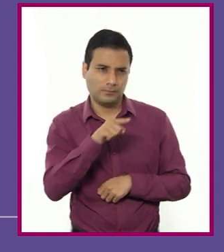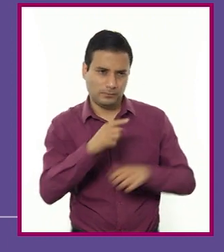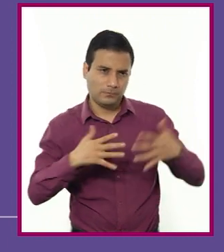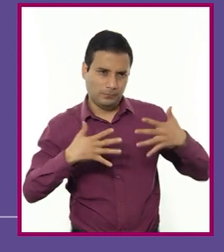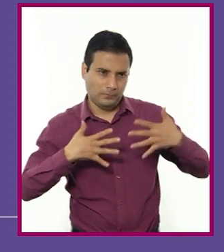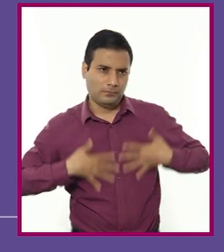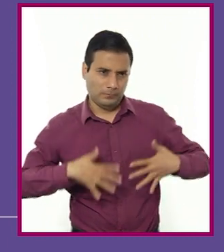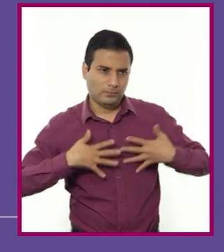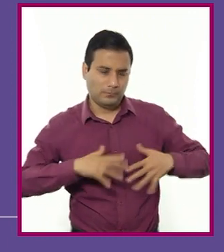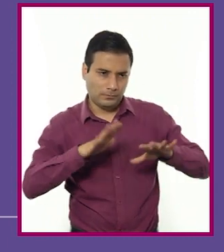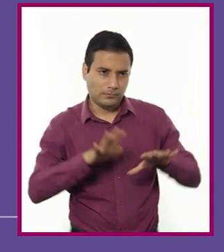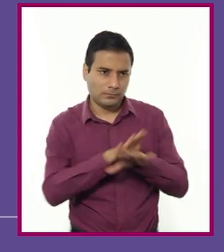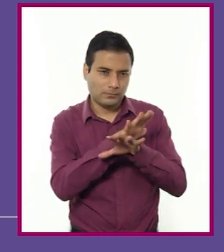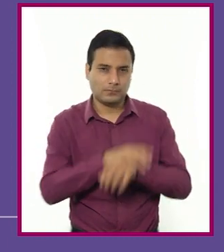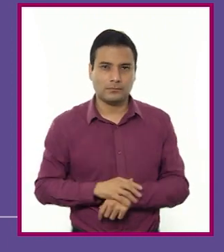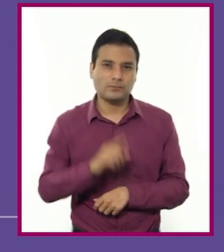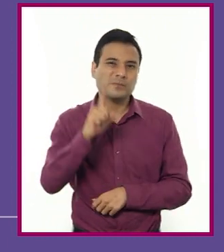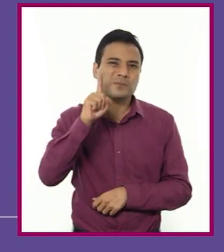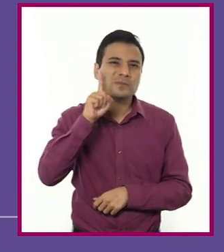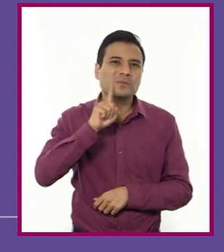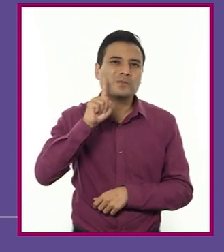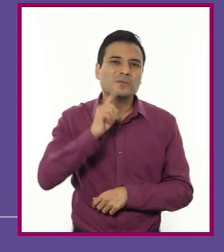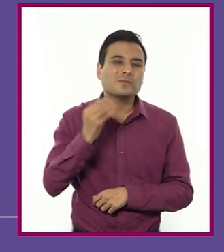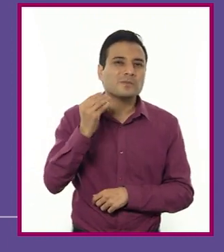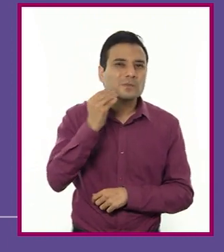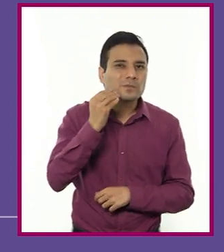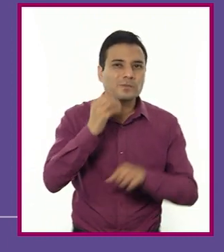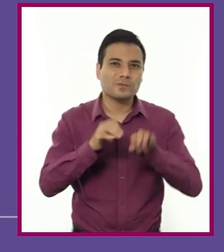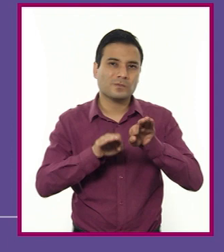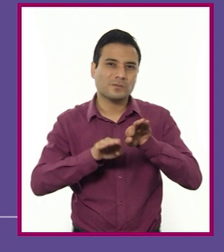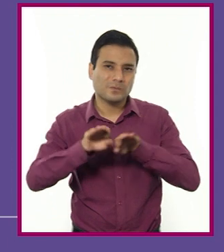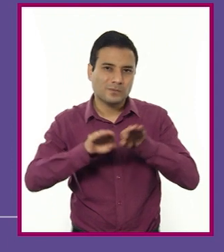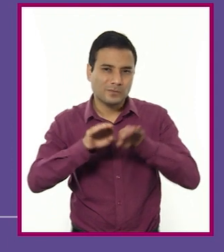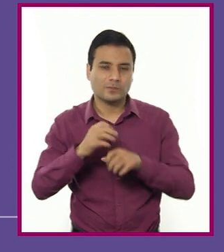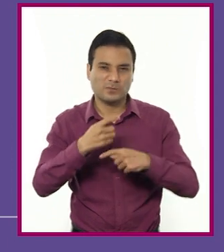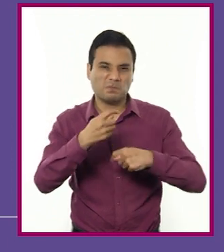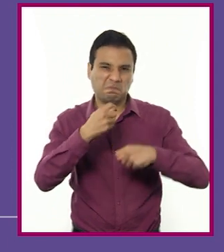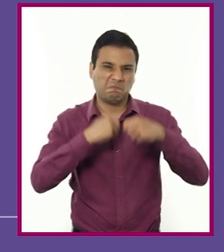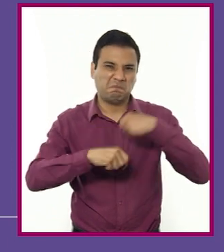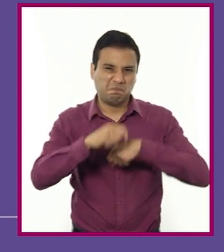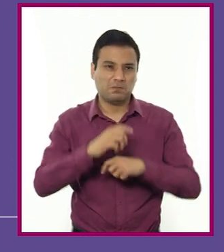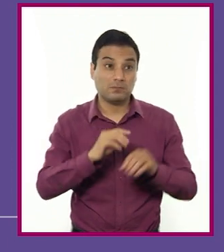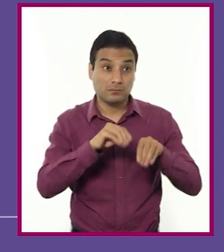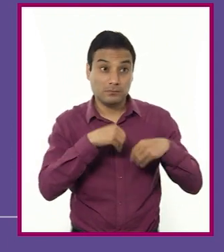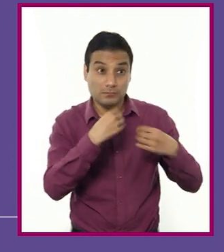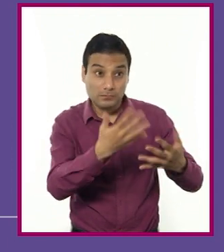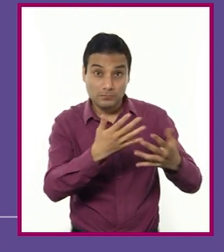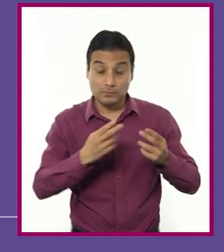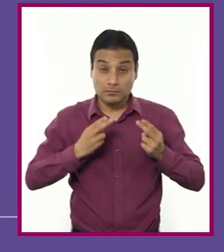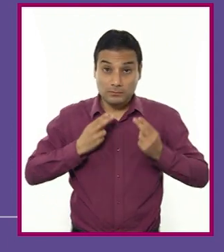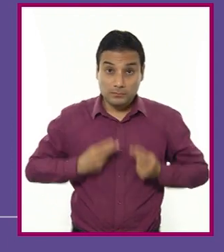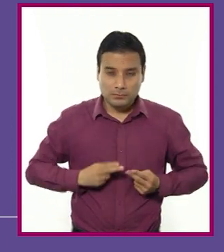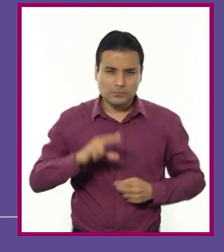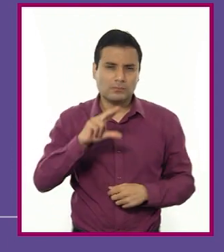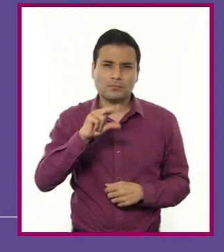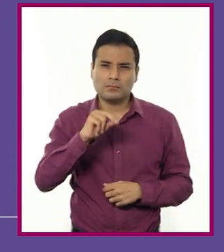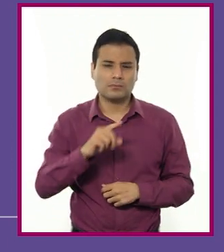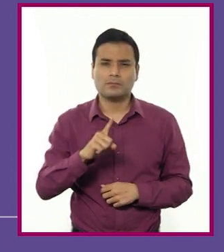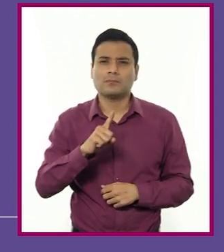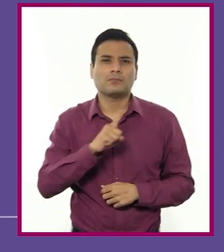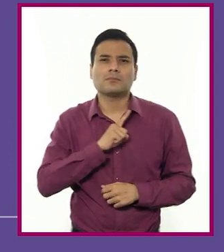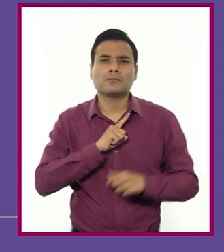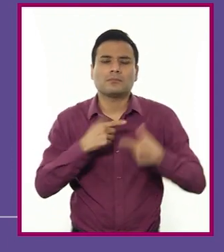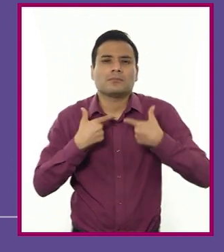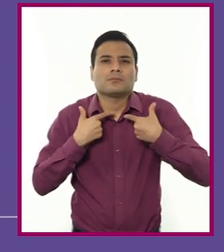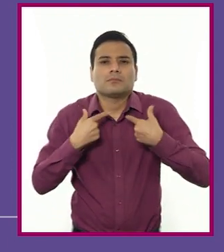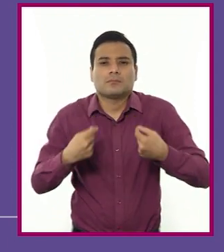Mireya, que trabaja en una tienda de autoservicio. No les dan uniforme, solo una playera, pero le